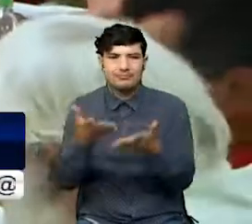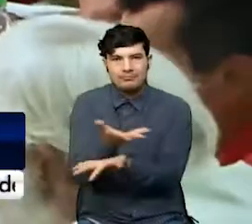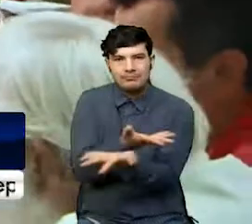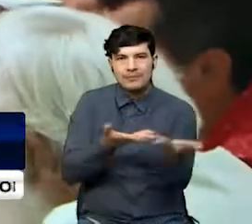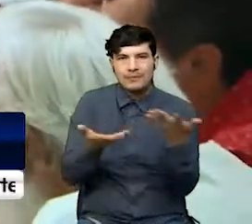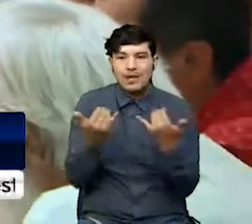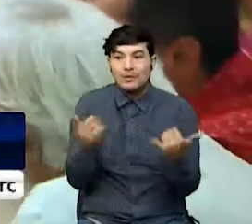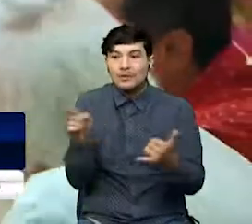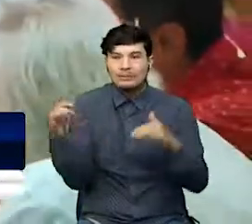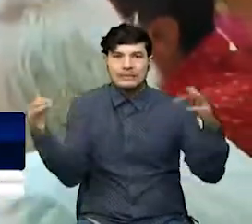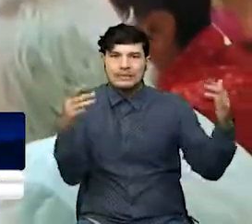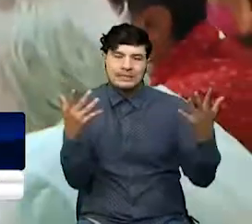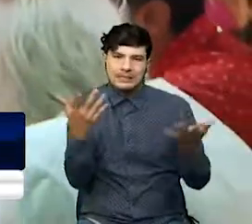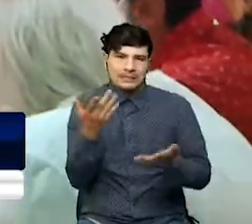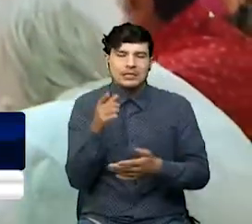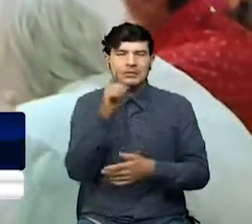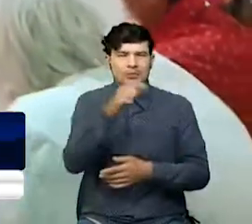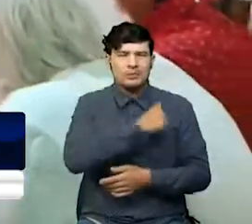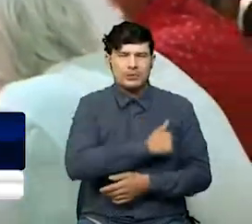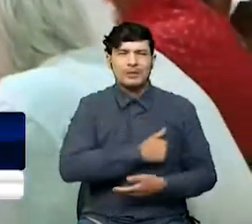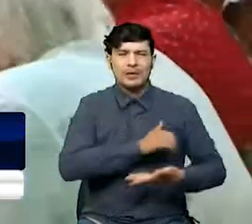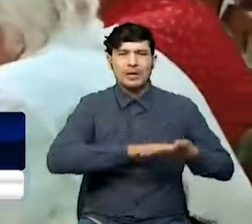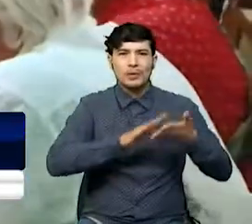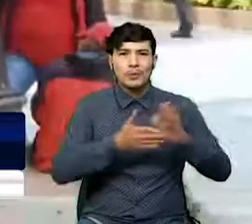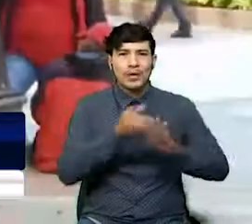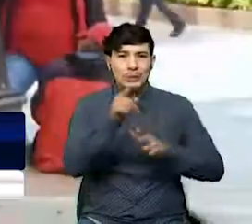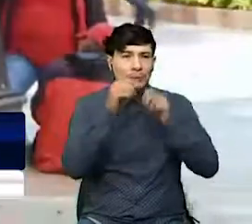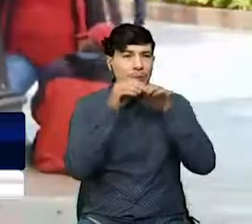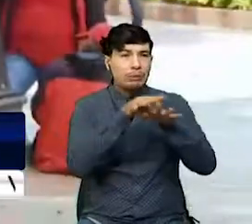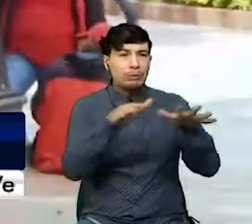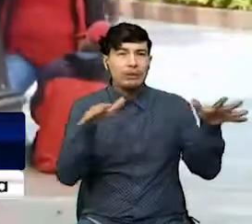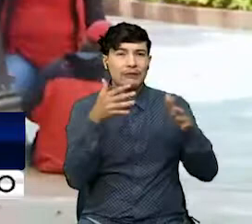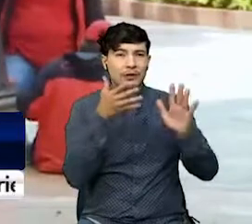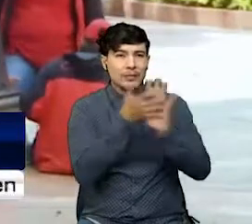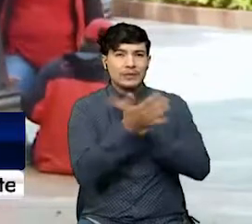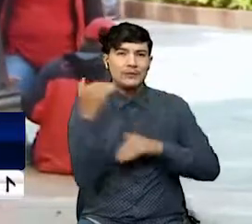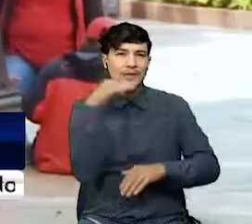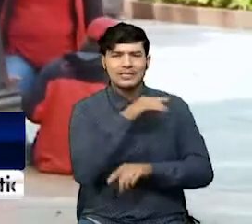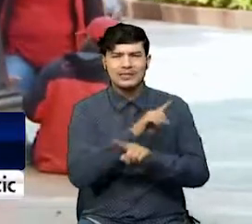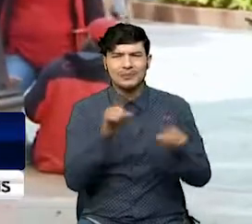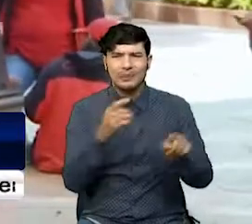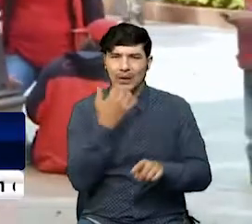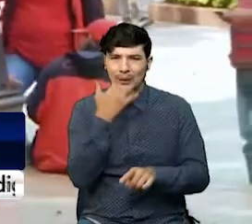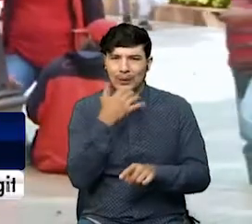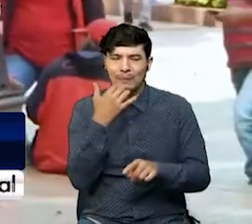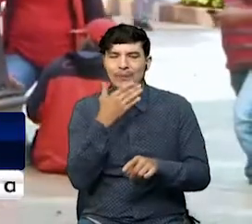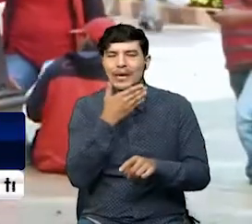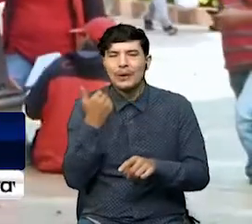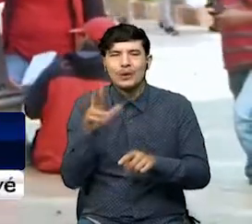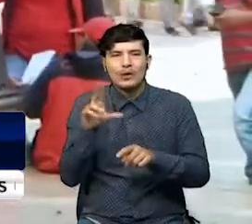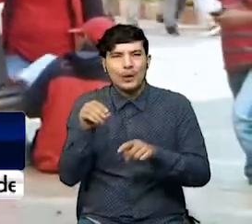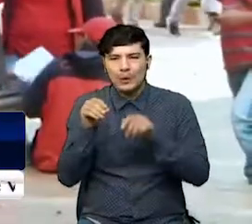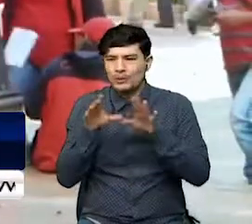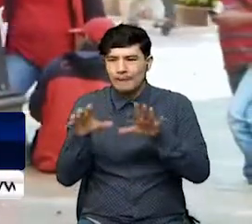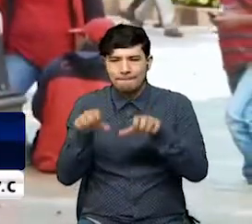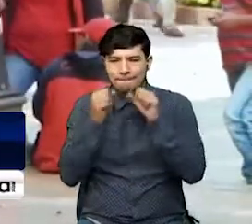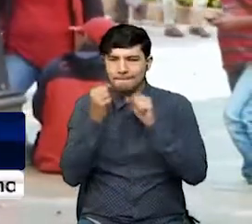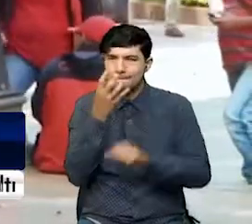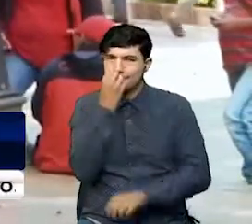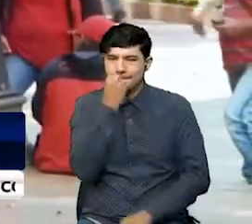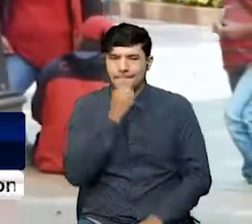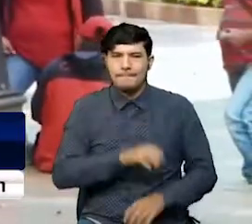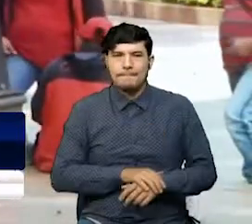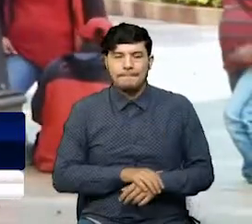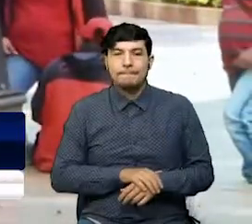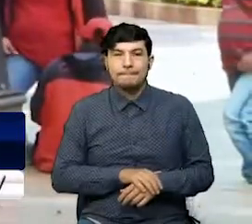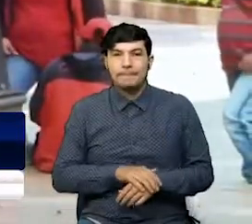no replicar informaciones que puedan ser falsas y sólo generan pánico y zozobra entretanto se espera que una vez entregados los censos de las poblaciones